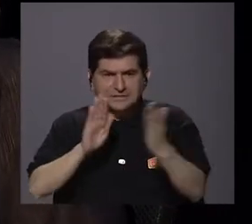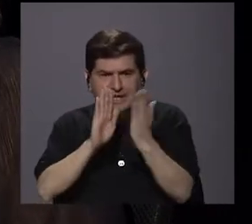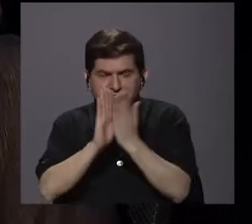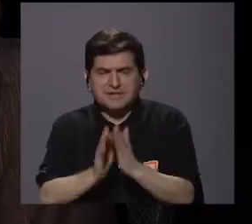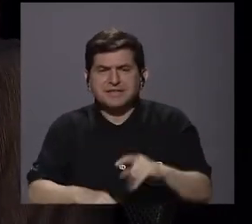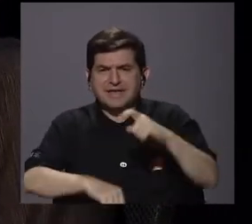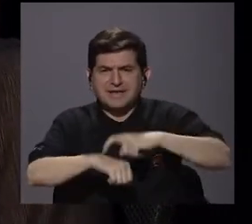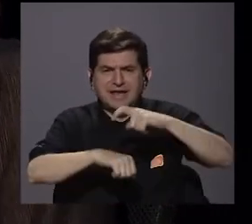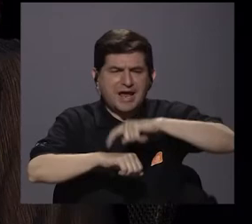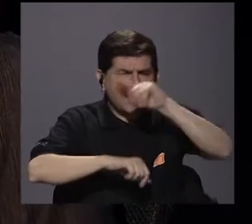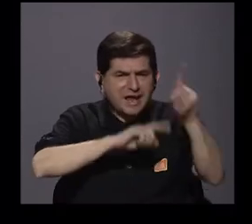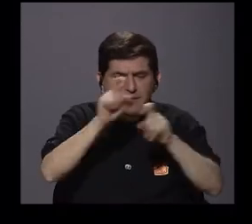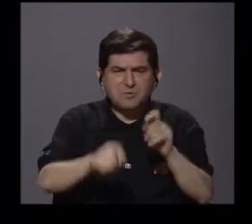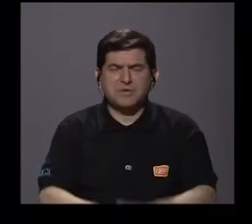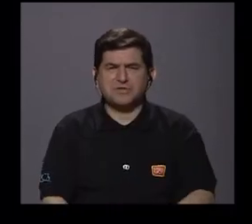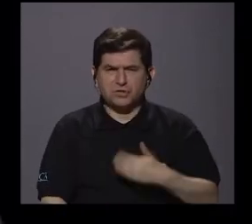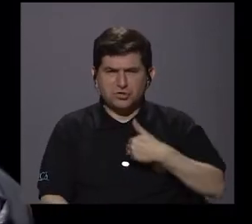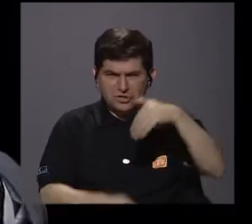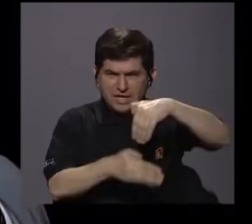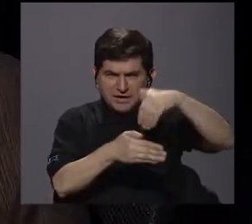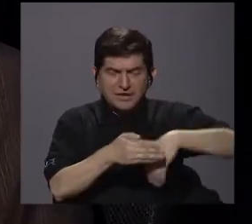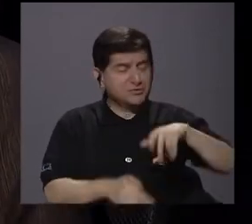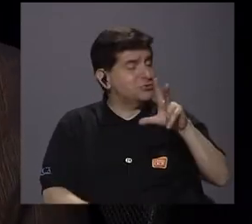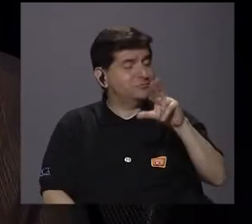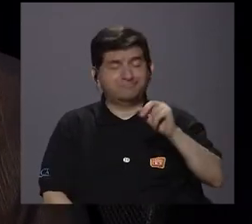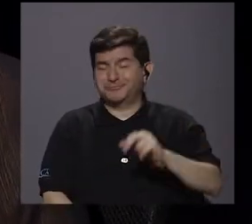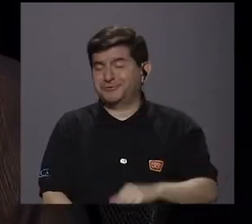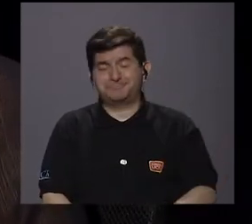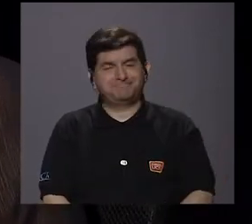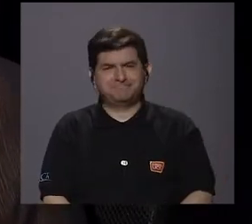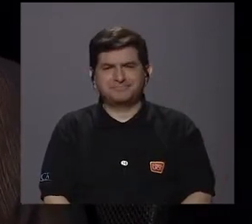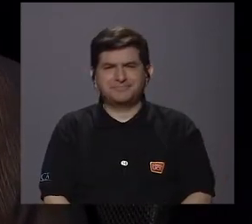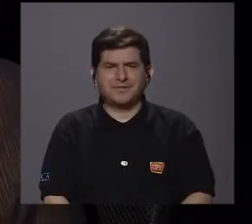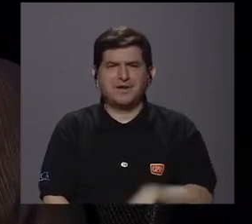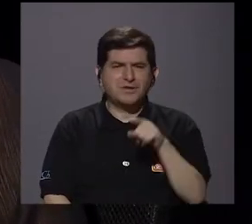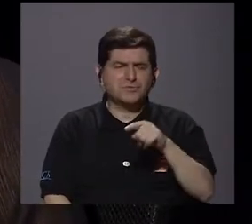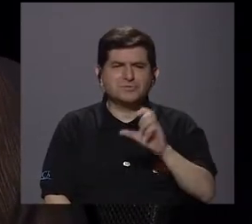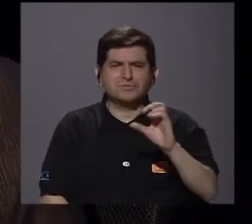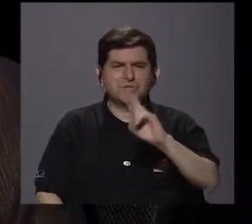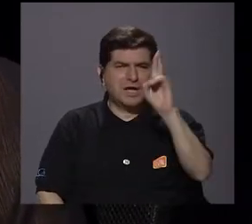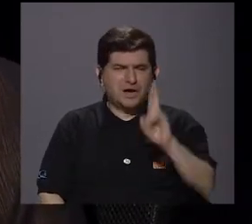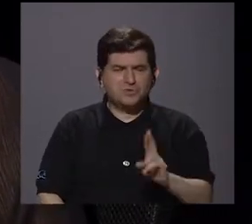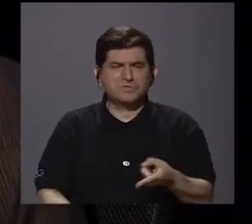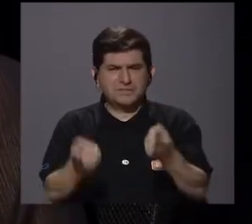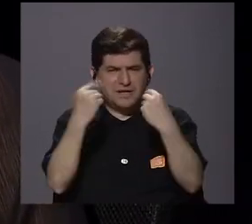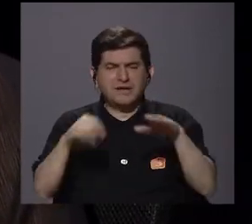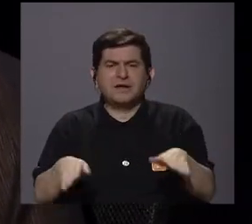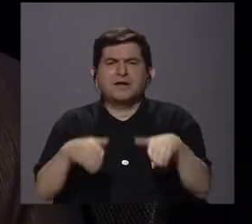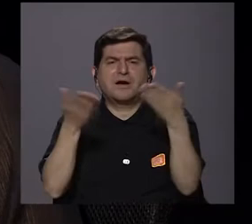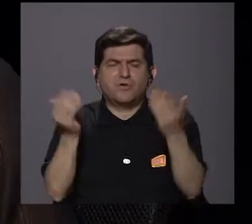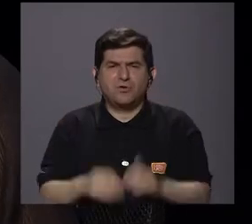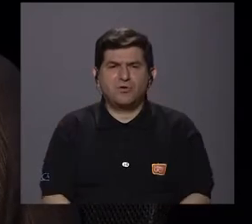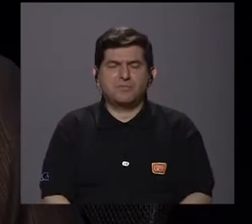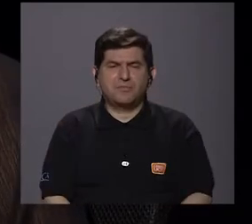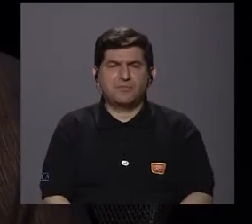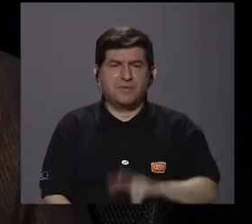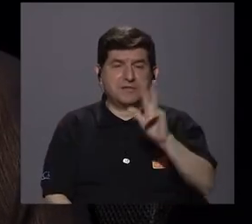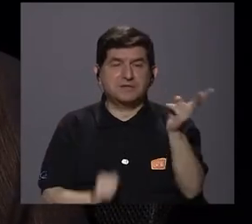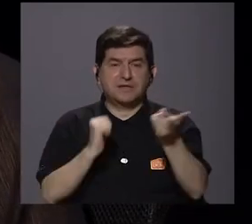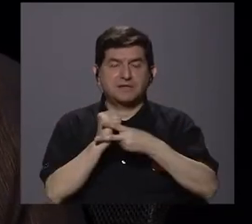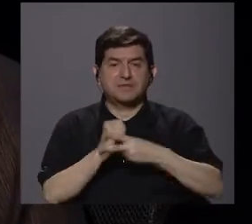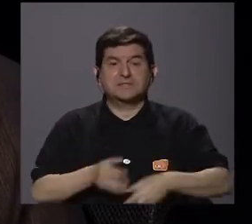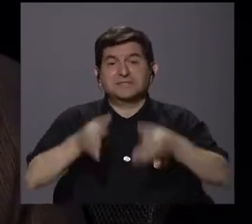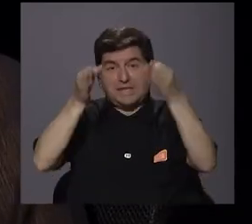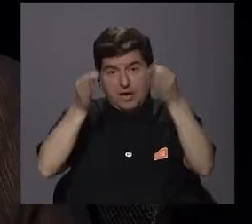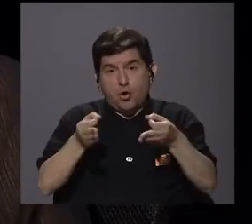pasaron durante el interrogatorio. ¿Firmó ese documento, doña Tatiana? No. ¿Cómo hizo para estar en Costa Rica? Bueno, estuve 3 veces en la